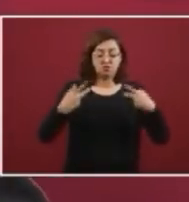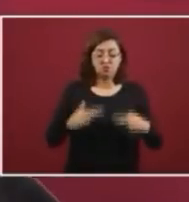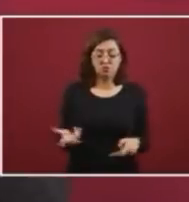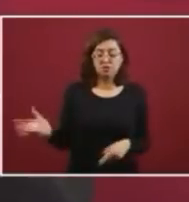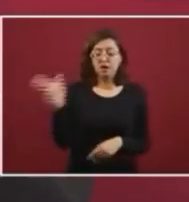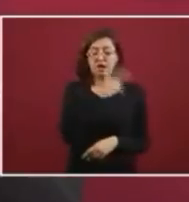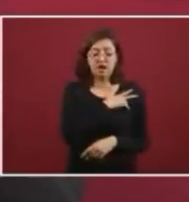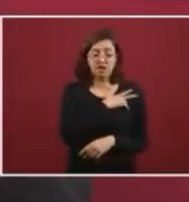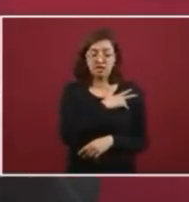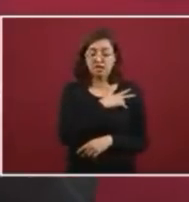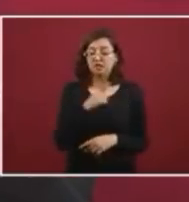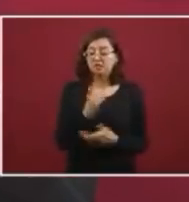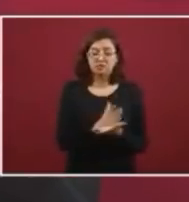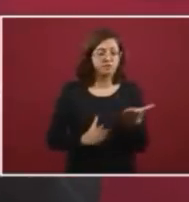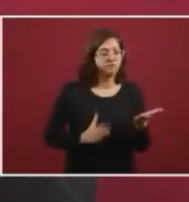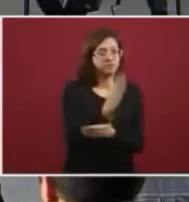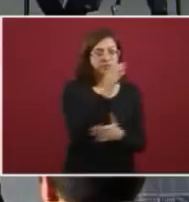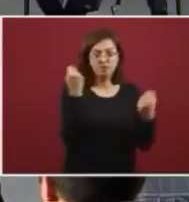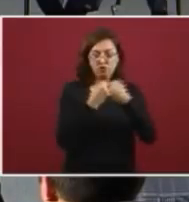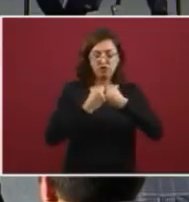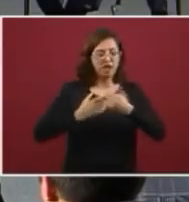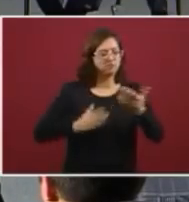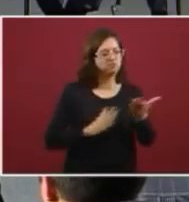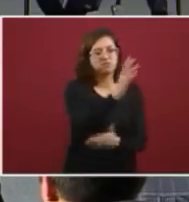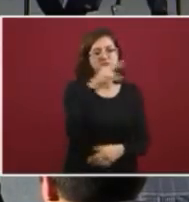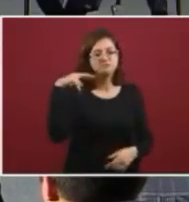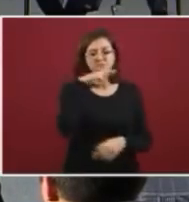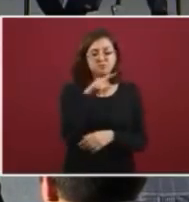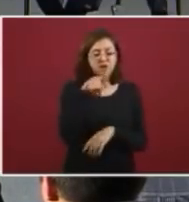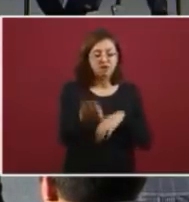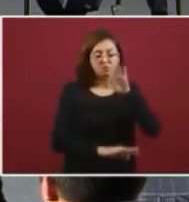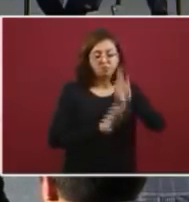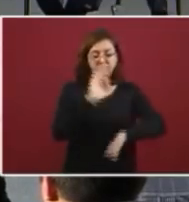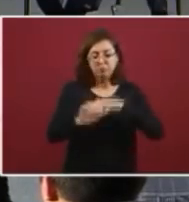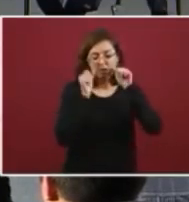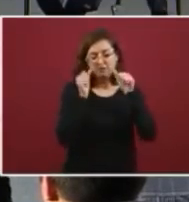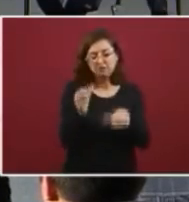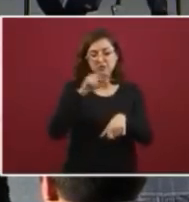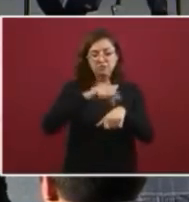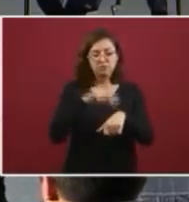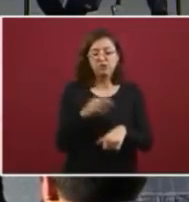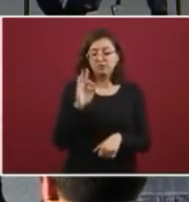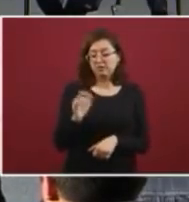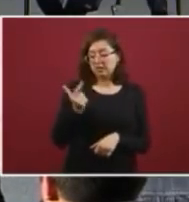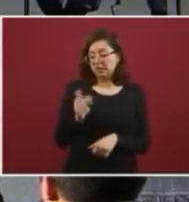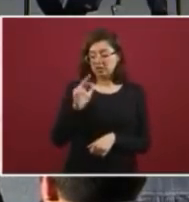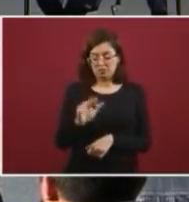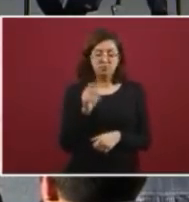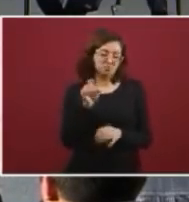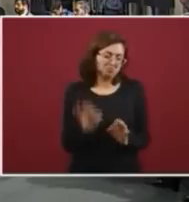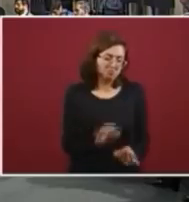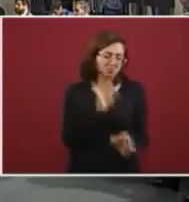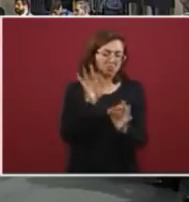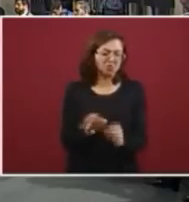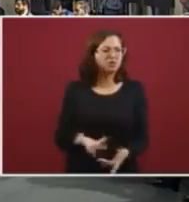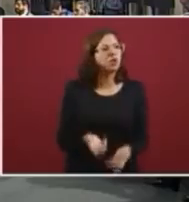Estados Unidos. Cruzan la frontera todo el tiempo. Entonces, yo creo que es una decisión acertada de la Fiscalía General de la República. ¿Pero se sabe cuántos agentes del FBI? Lo va a determinar